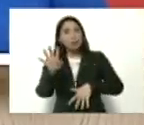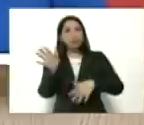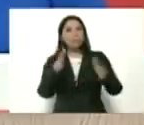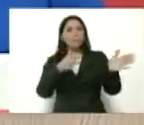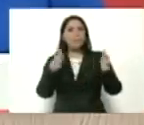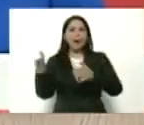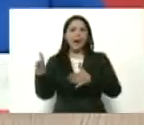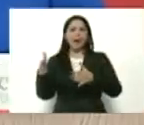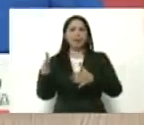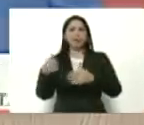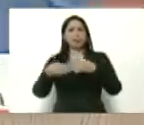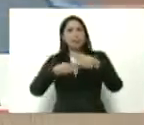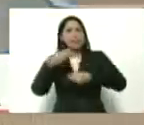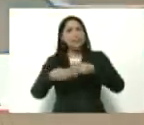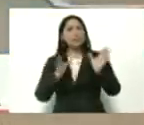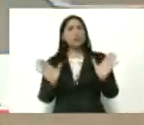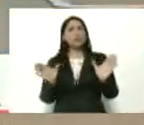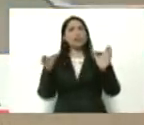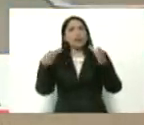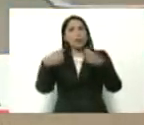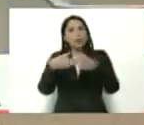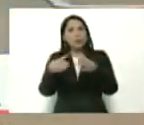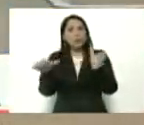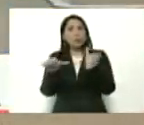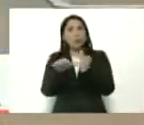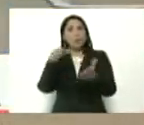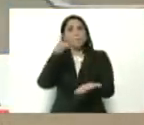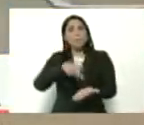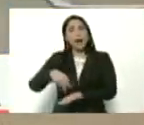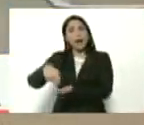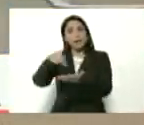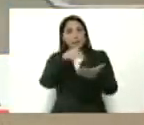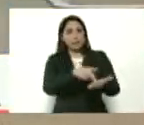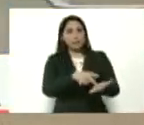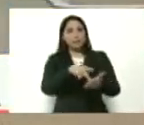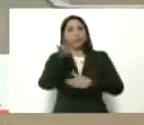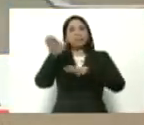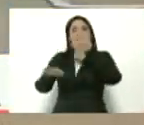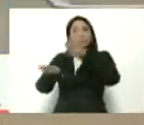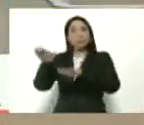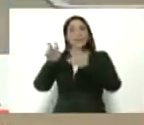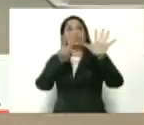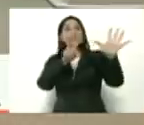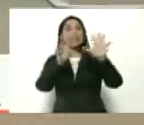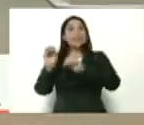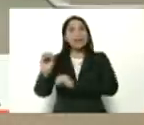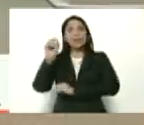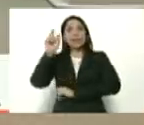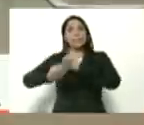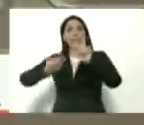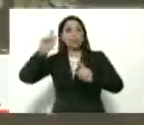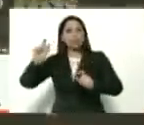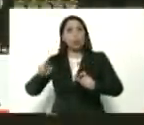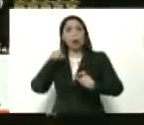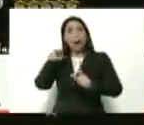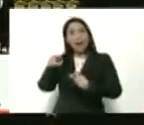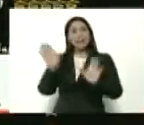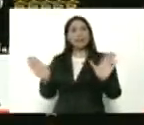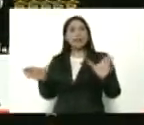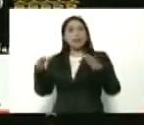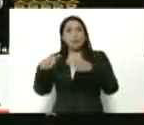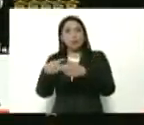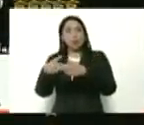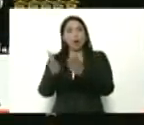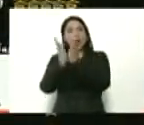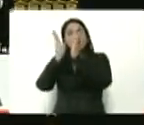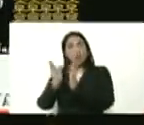dio una reunión donde participaron aproximadamente 70 personas, y en esa reunión de esta